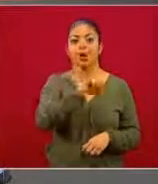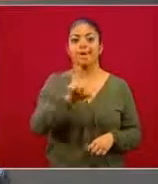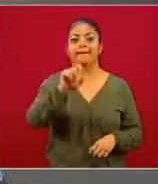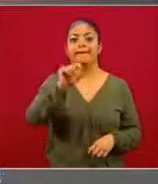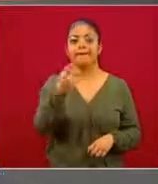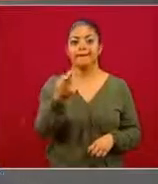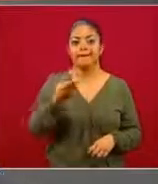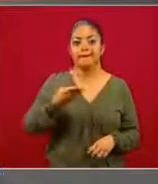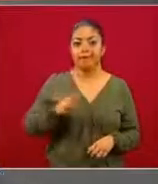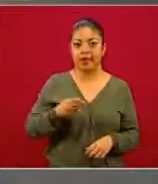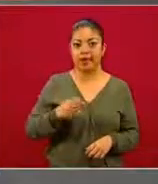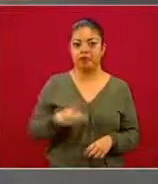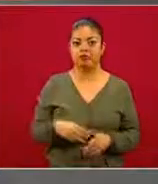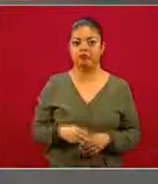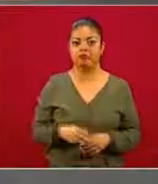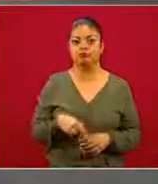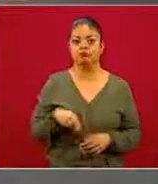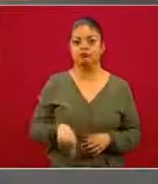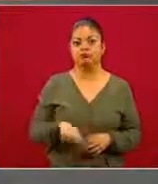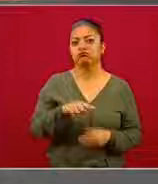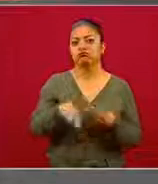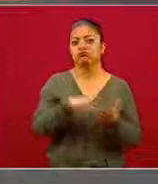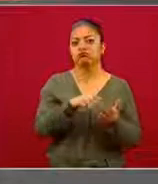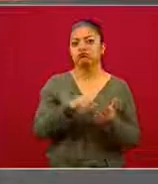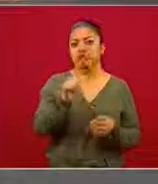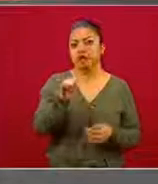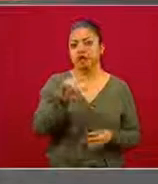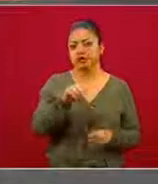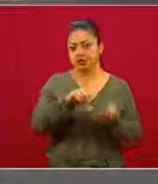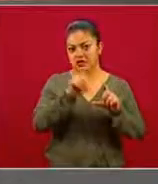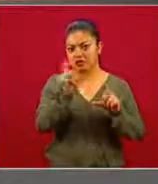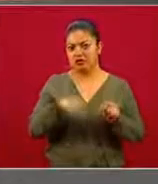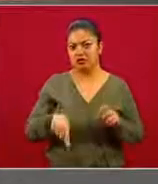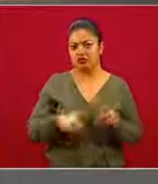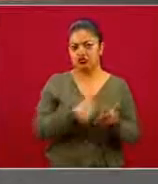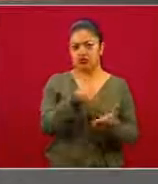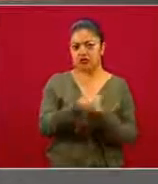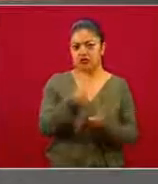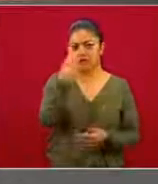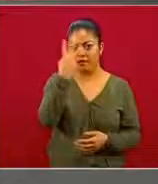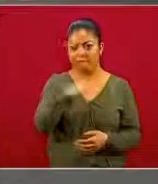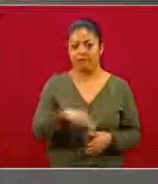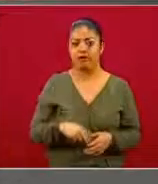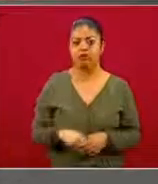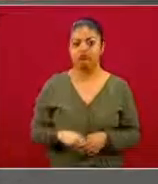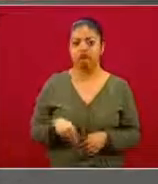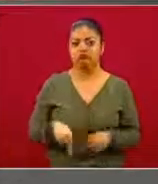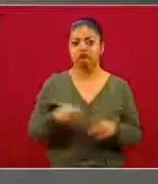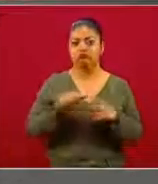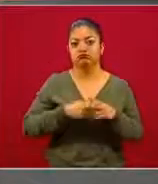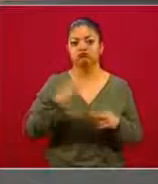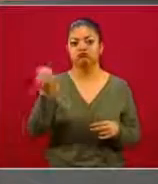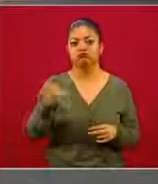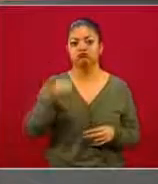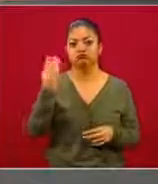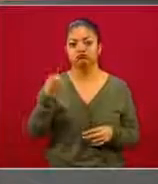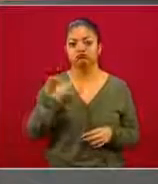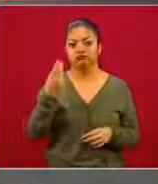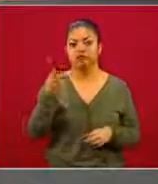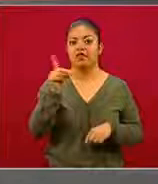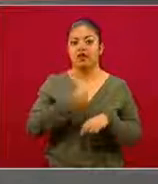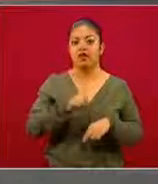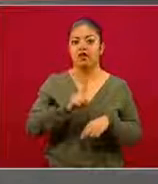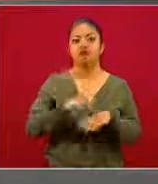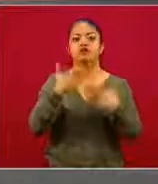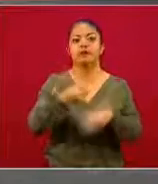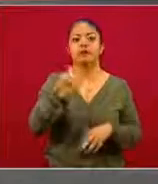de mayo. It's Thursday, Estamos en May el Palacio Nacional, en 21st. la Ciudad de We are México. at the National Palace in Y Mexico vamos a City, iniciar la conferencia de prensa and diaria we're sobre